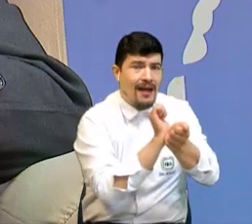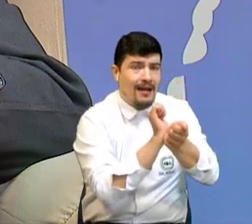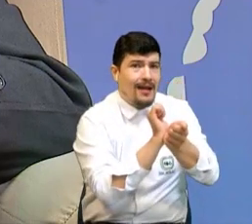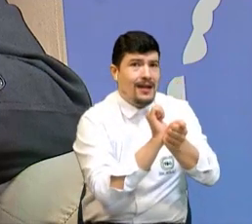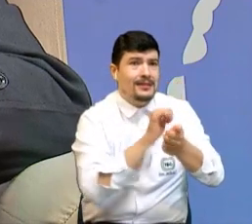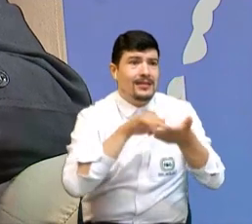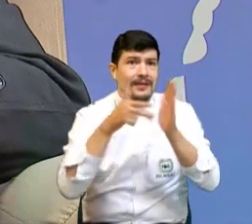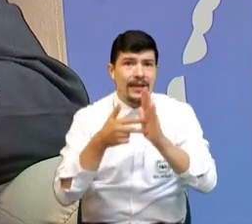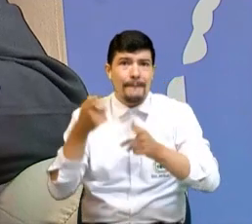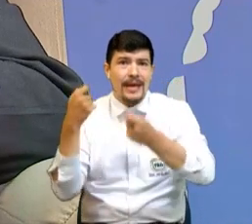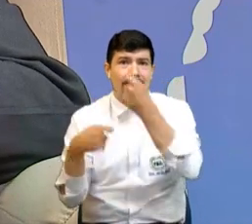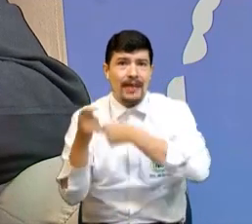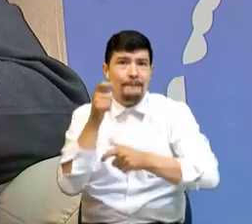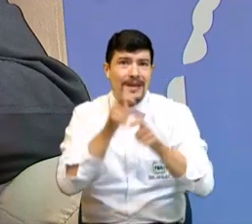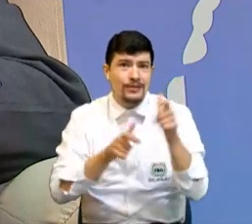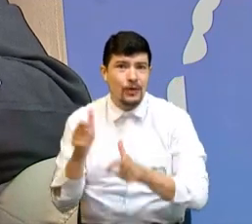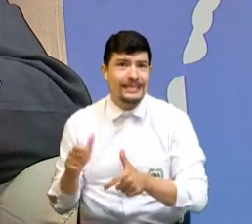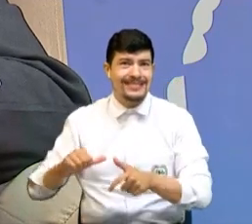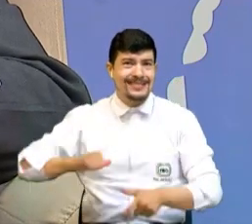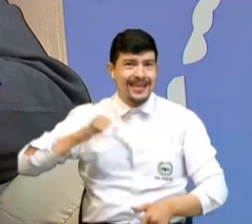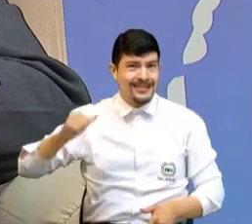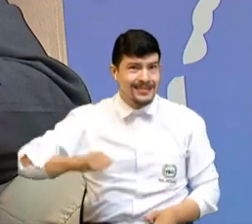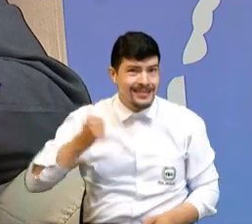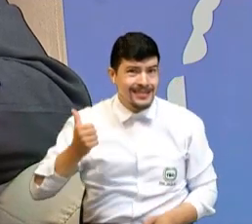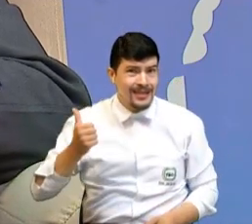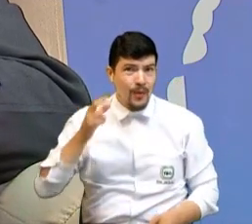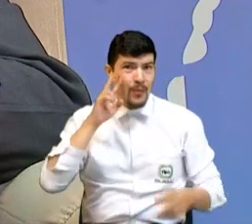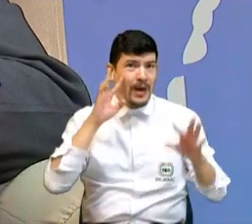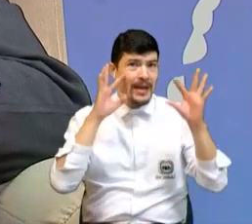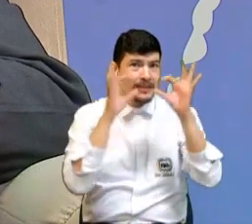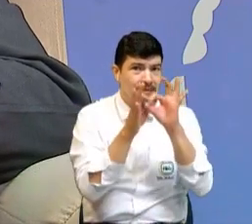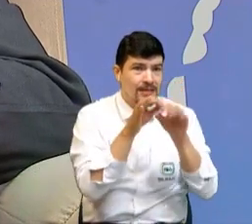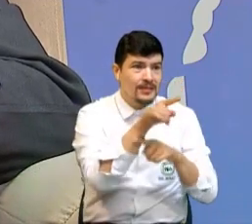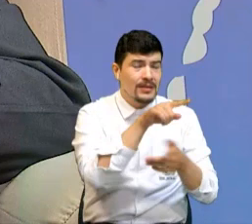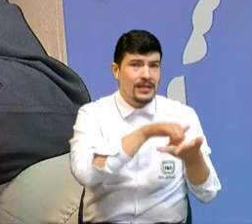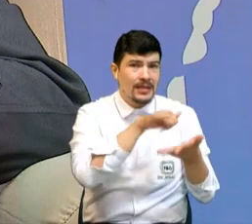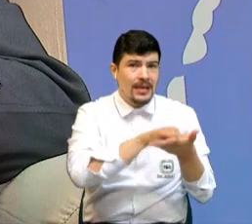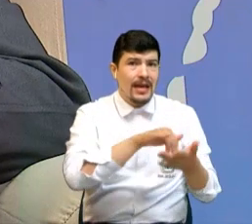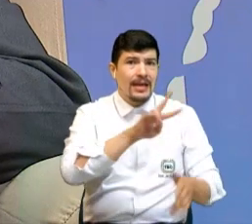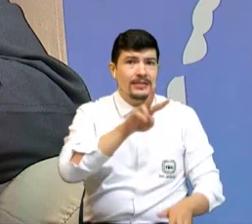de personas, teniendo como determinadora a su